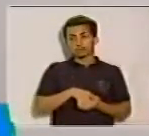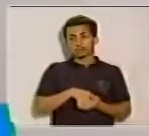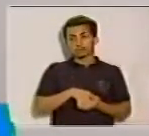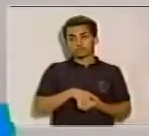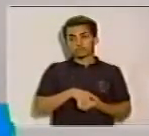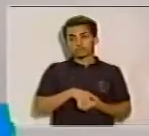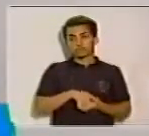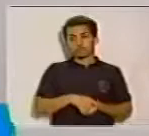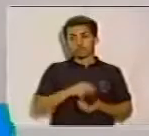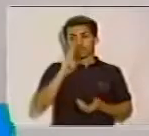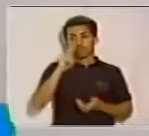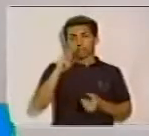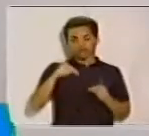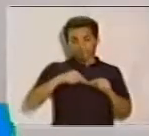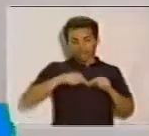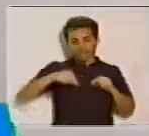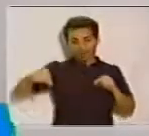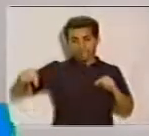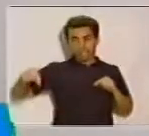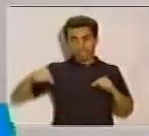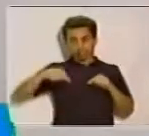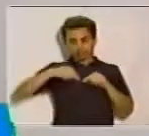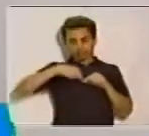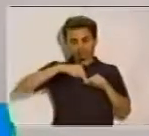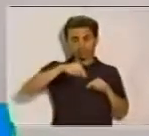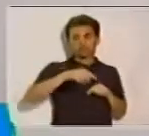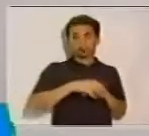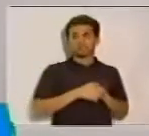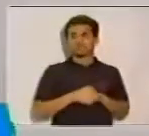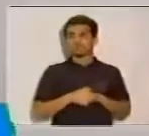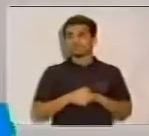dos líneas. ¿Sí?